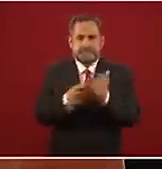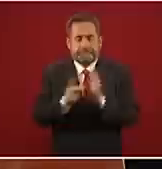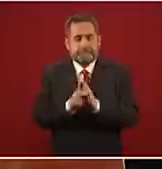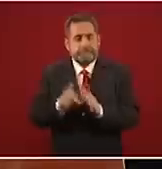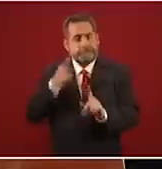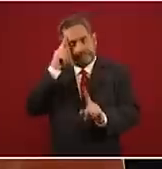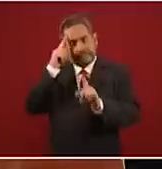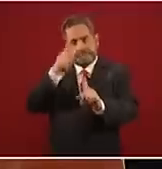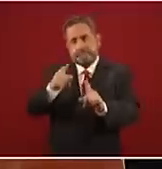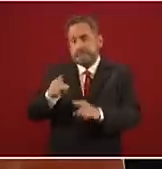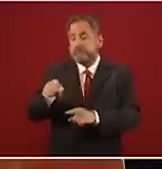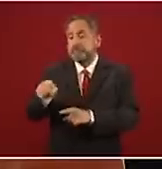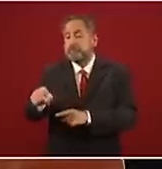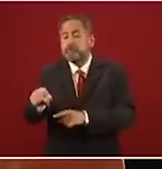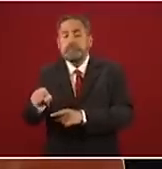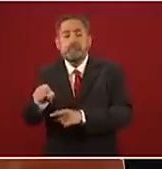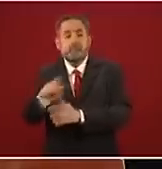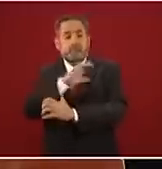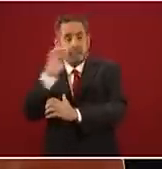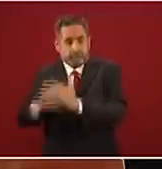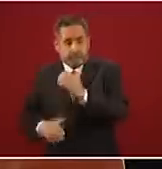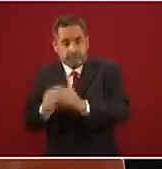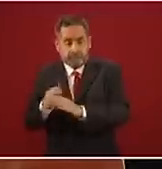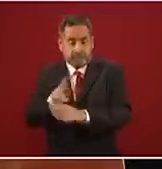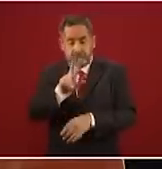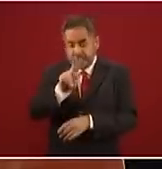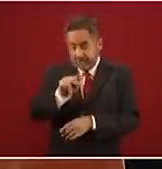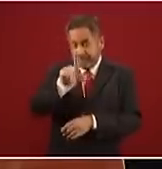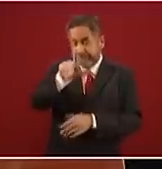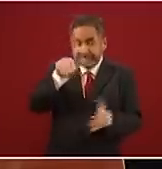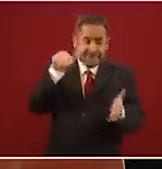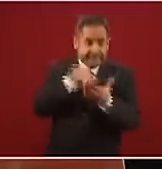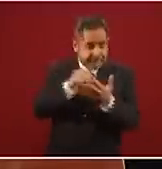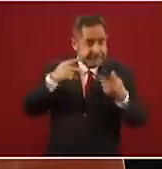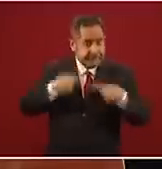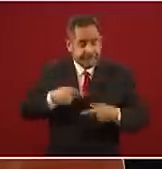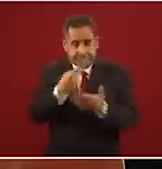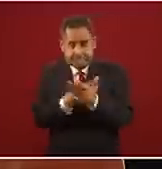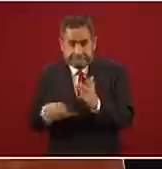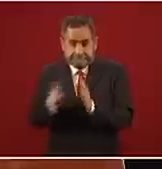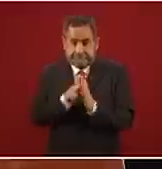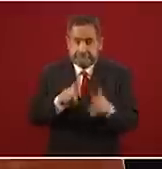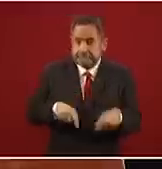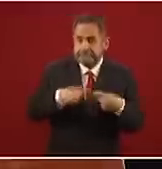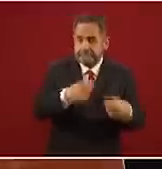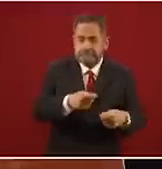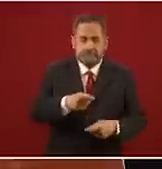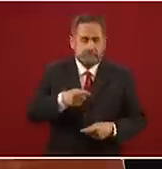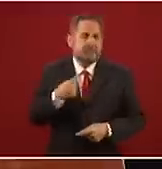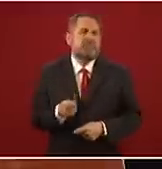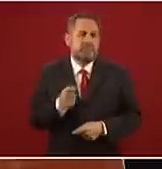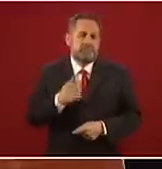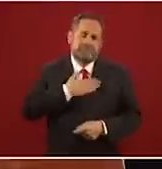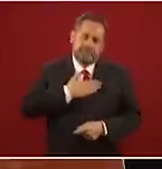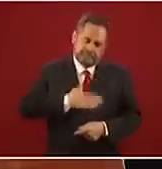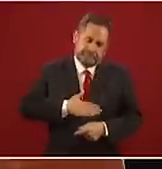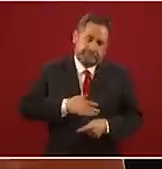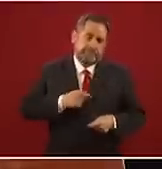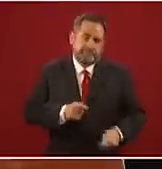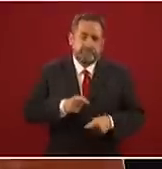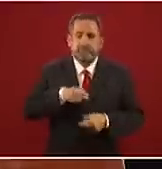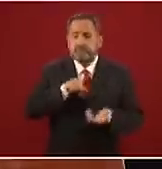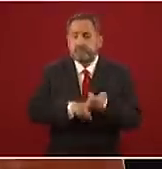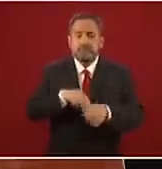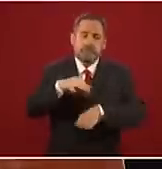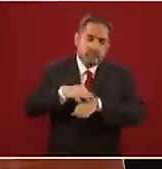terminar el sexenio con 87,000 trabajadores basificados. Esto es un tema de justicia laboral. Los trabajadores del sector